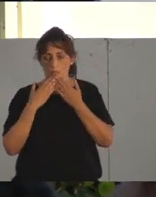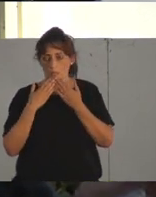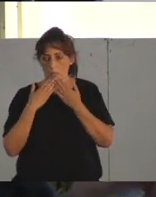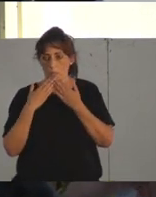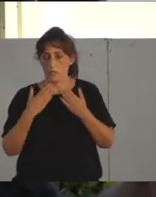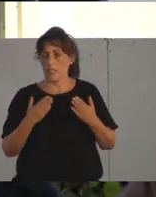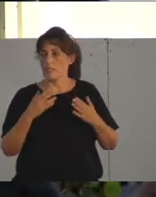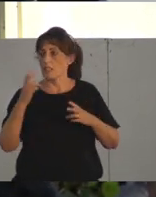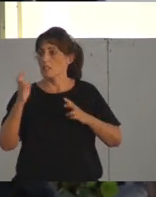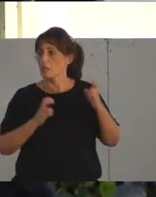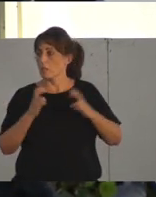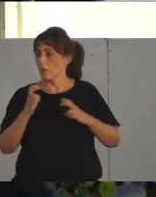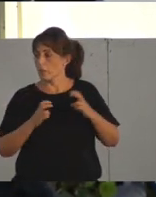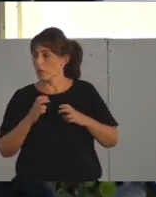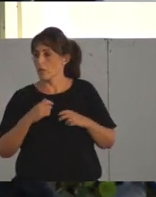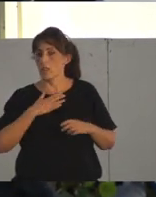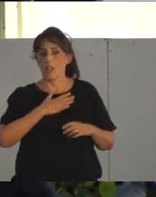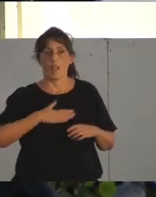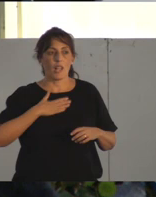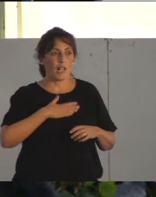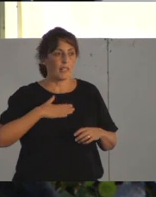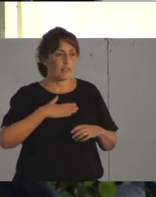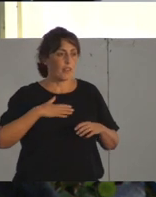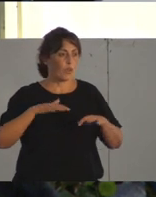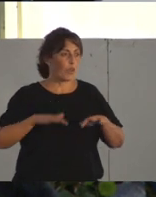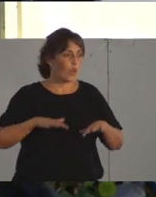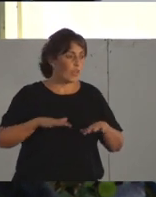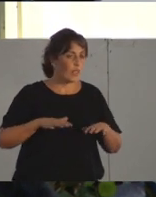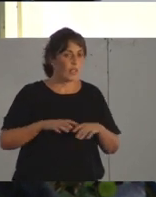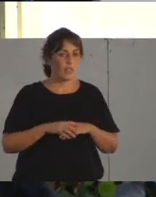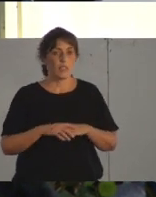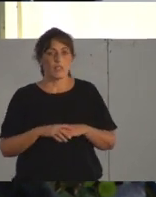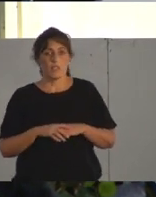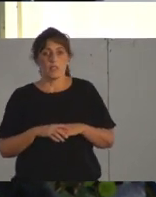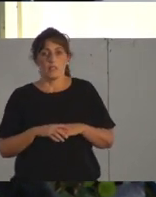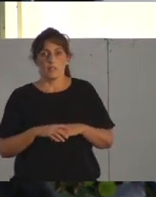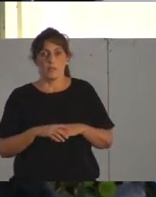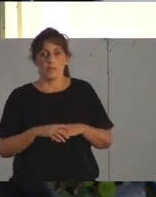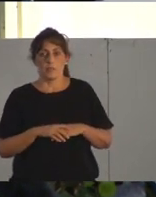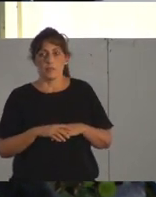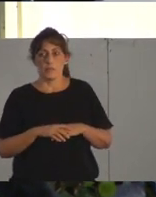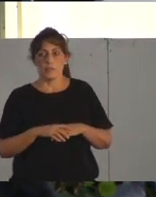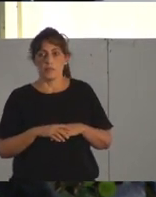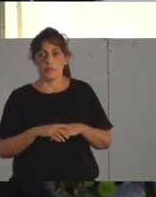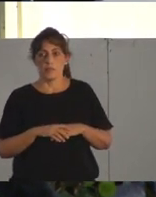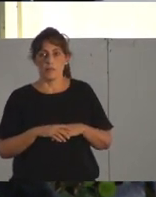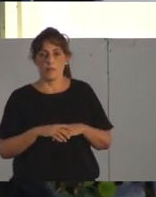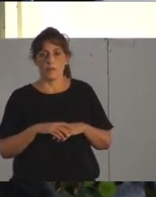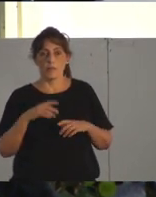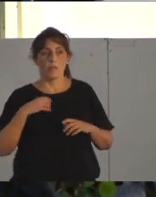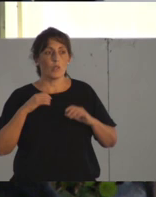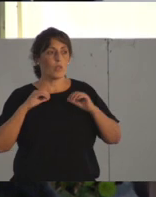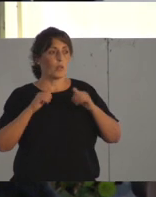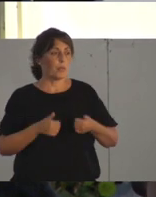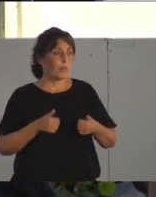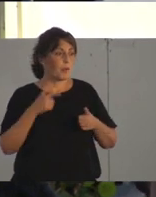venir. Estamos encantados de estar aquí y de que nuestra ponencia pueda ser de utilidad. Vamos a comenzar viendo un